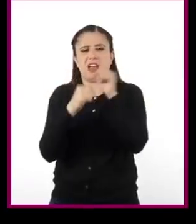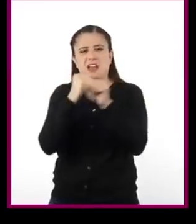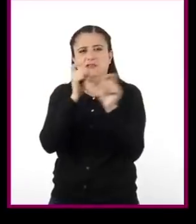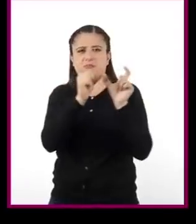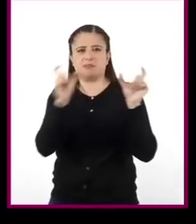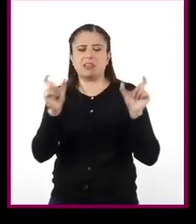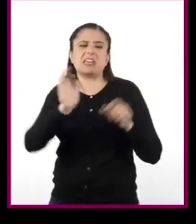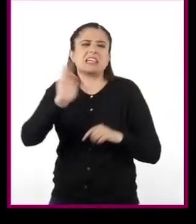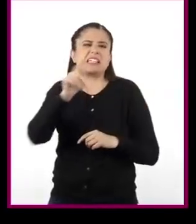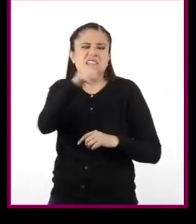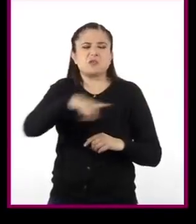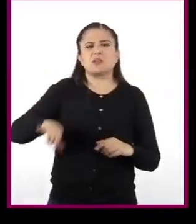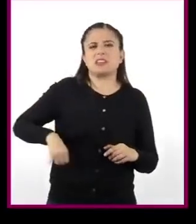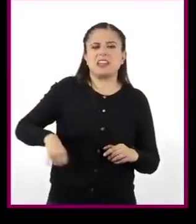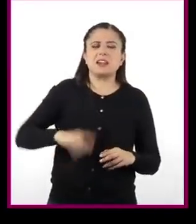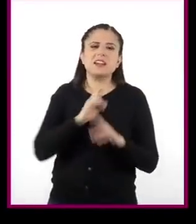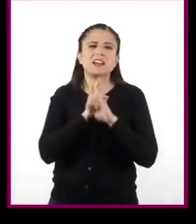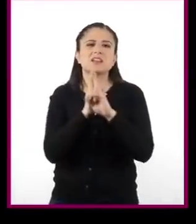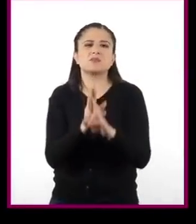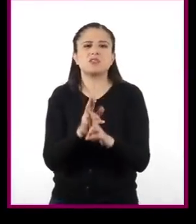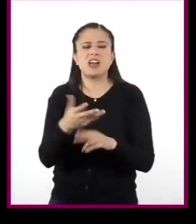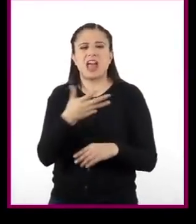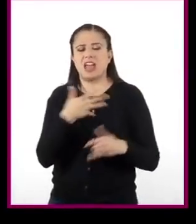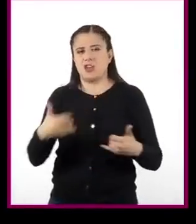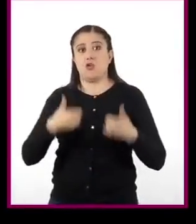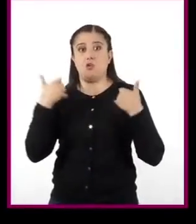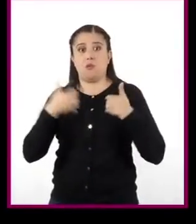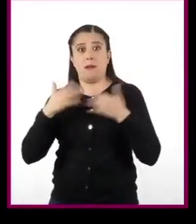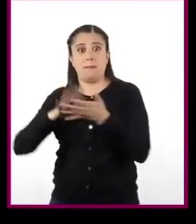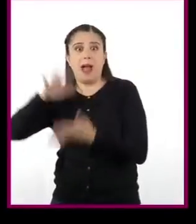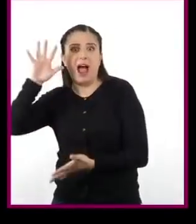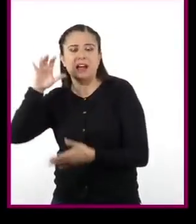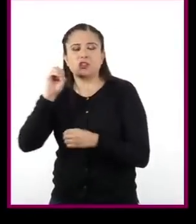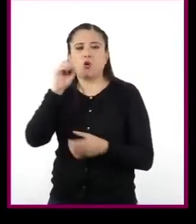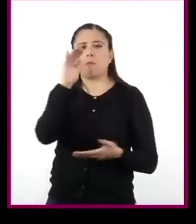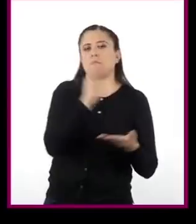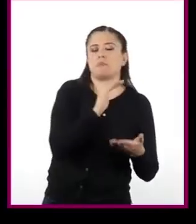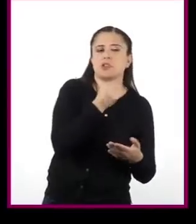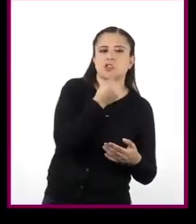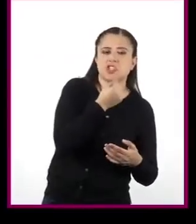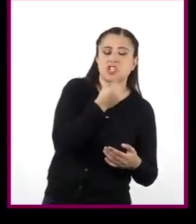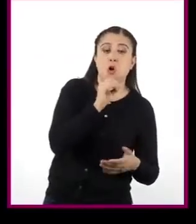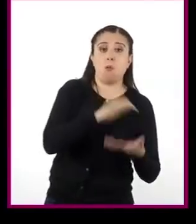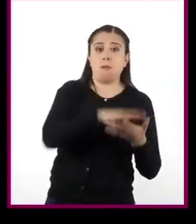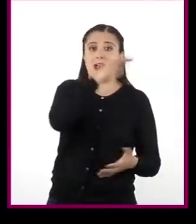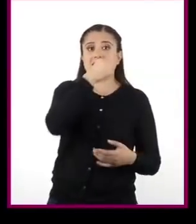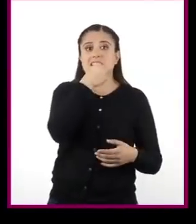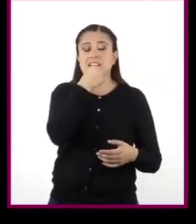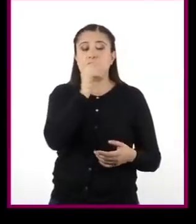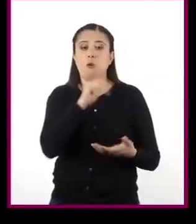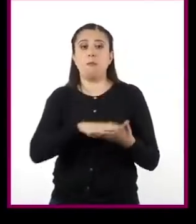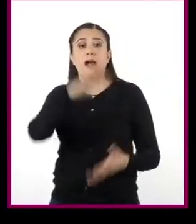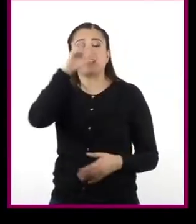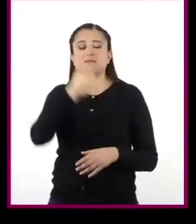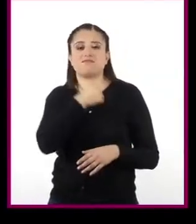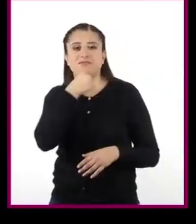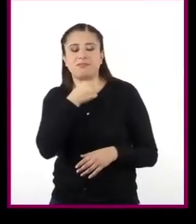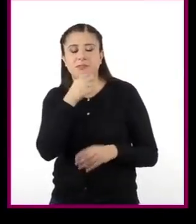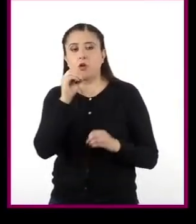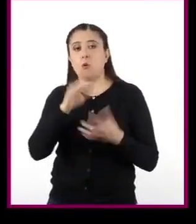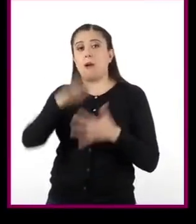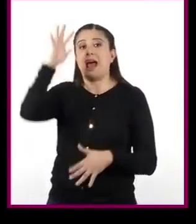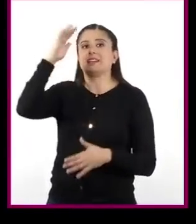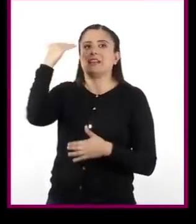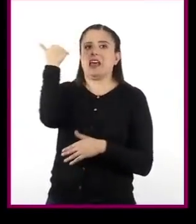te interesa responder si hay más jóvenes o más niños o más ancianos, o quizás hay más adultos,